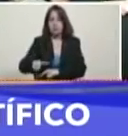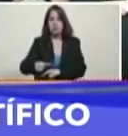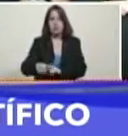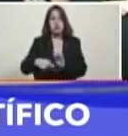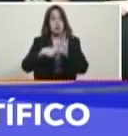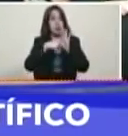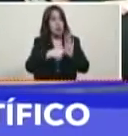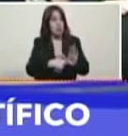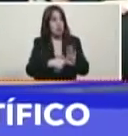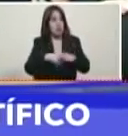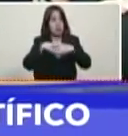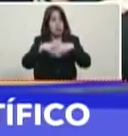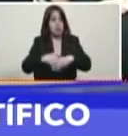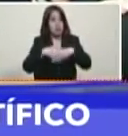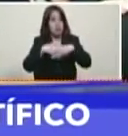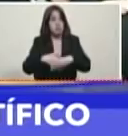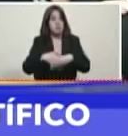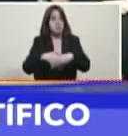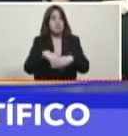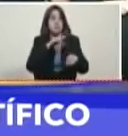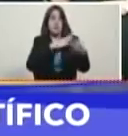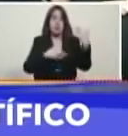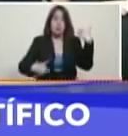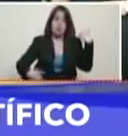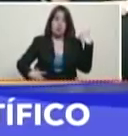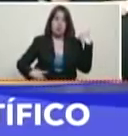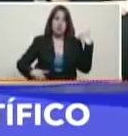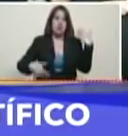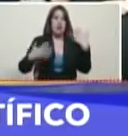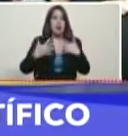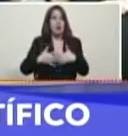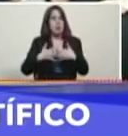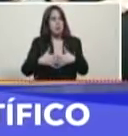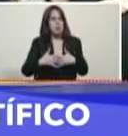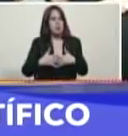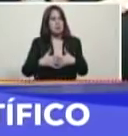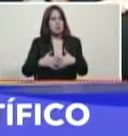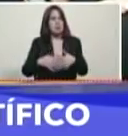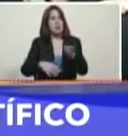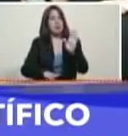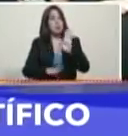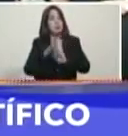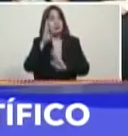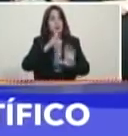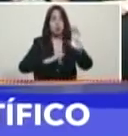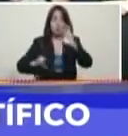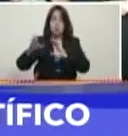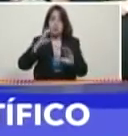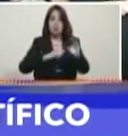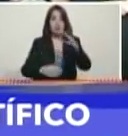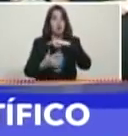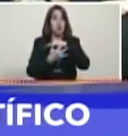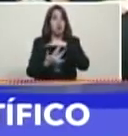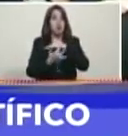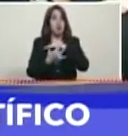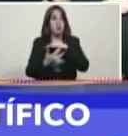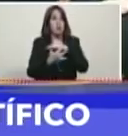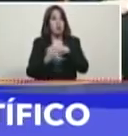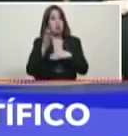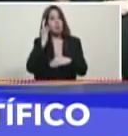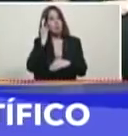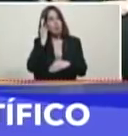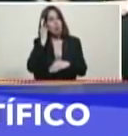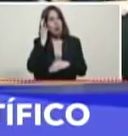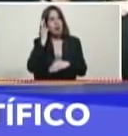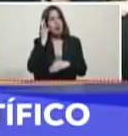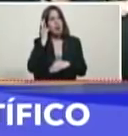quería presentarle a la presidenta de la Corporación para el Desarrollo Científico y Tecnológico, la doctora Gabriela Jiménez, que